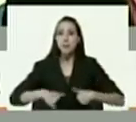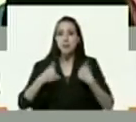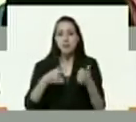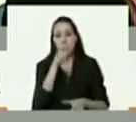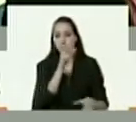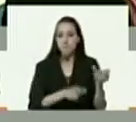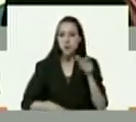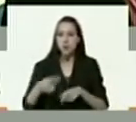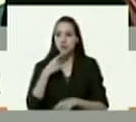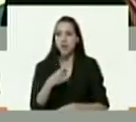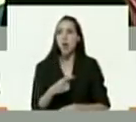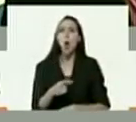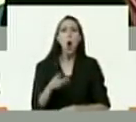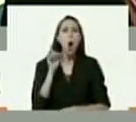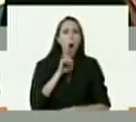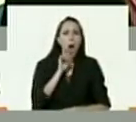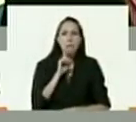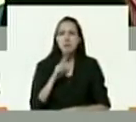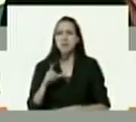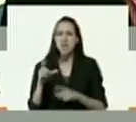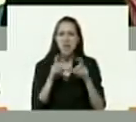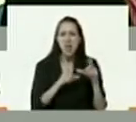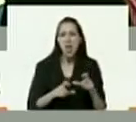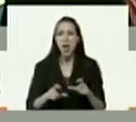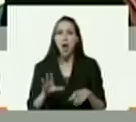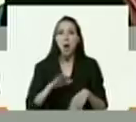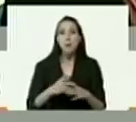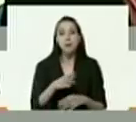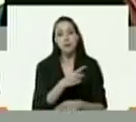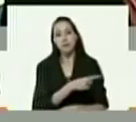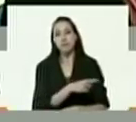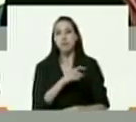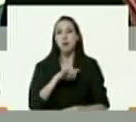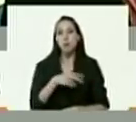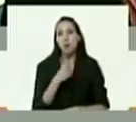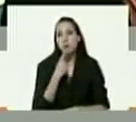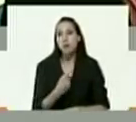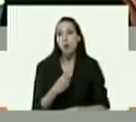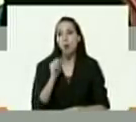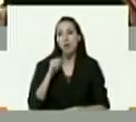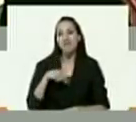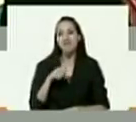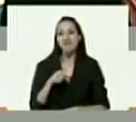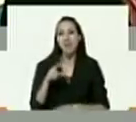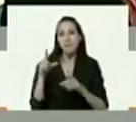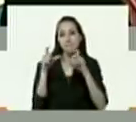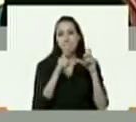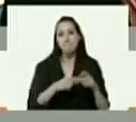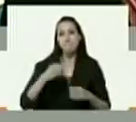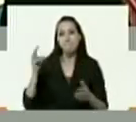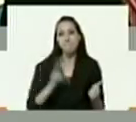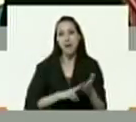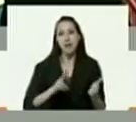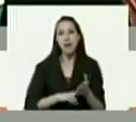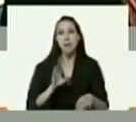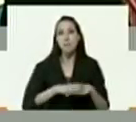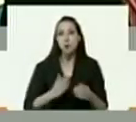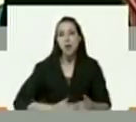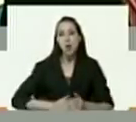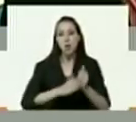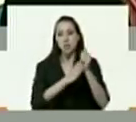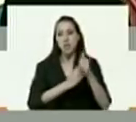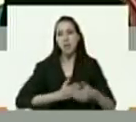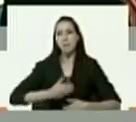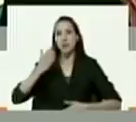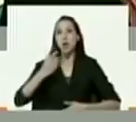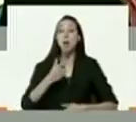un montaje. No, no es un montaje, el mismo señor reconoció que son de verdad, pero él iba pasando por allí. y como además a los líderes paramilitares les gusta